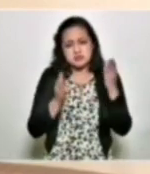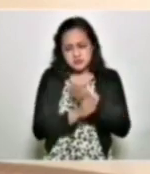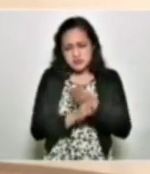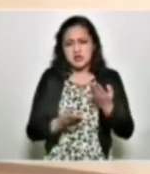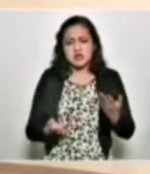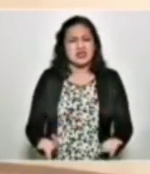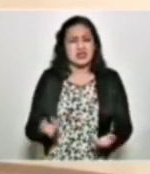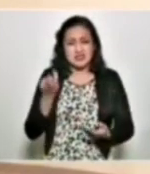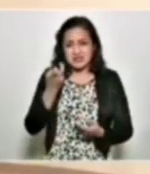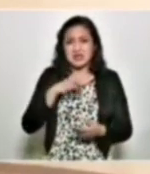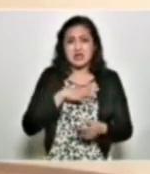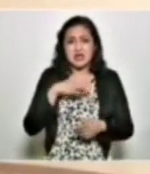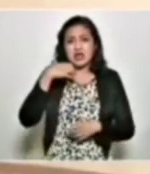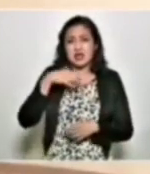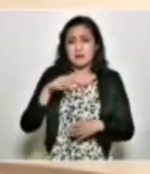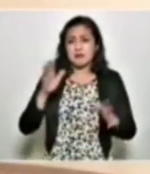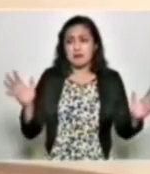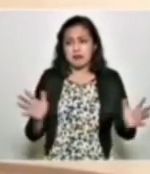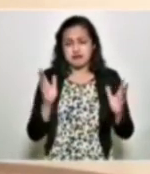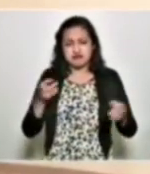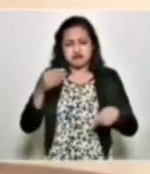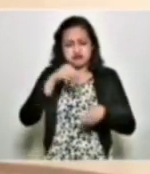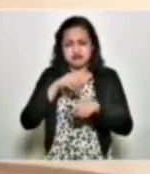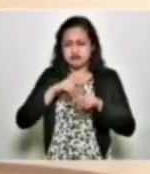ahí había campaña